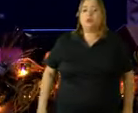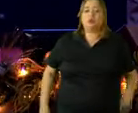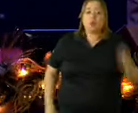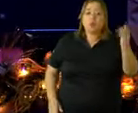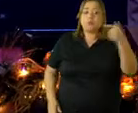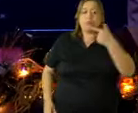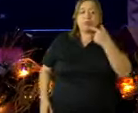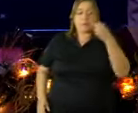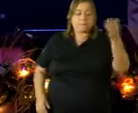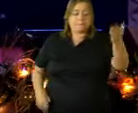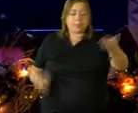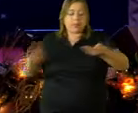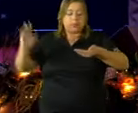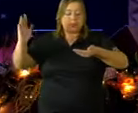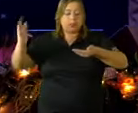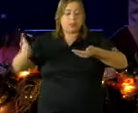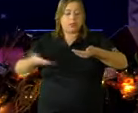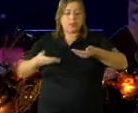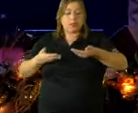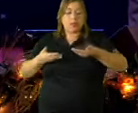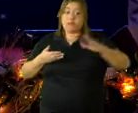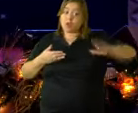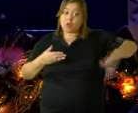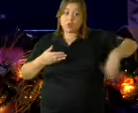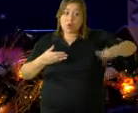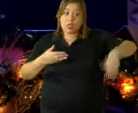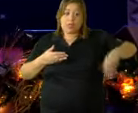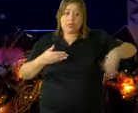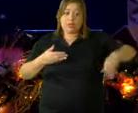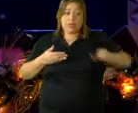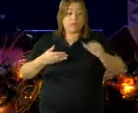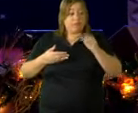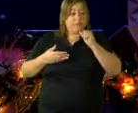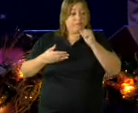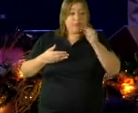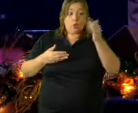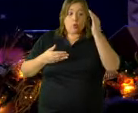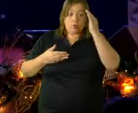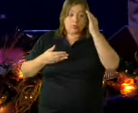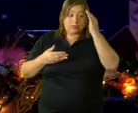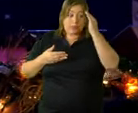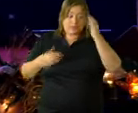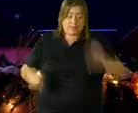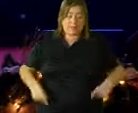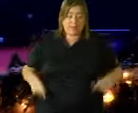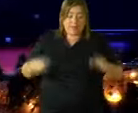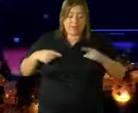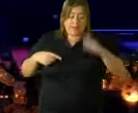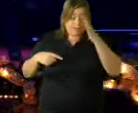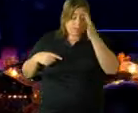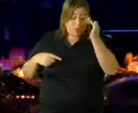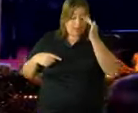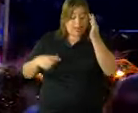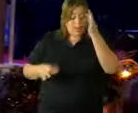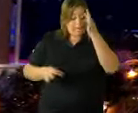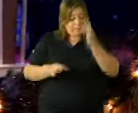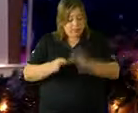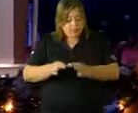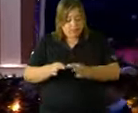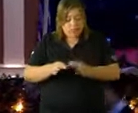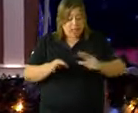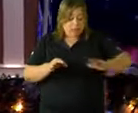a toda persona que todavía no ha aprendido a vivir por fe, que no ha aceptado a Jesús como su